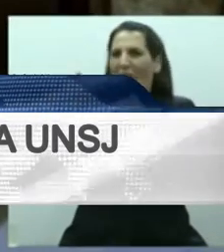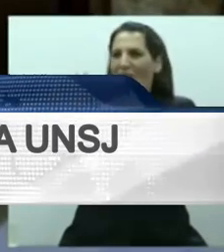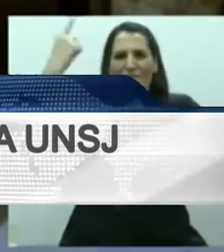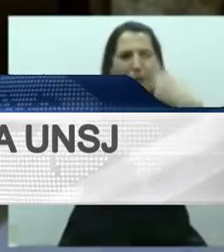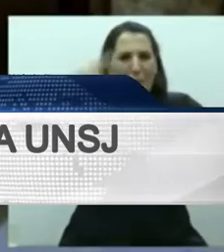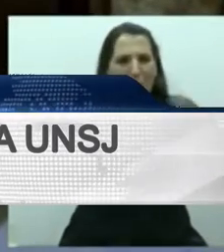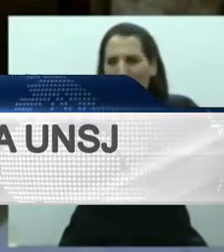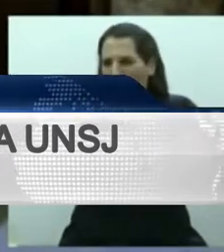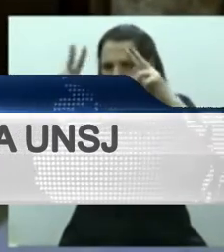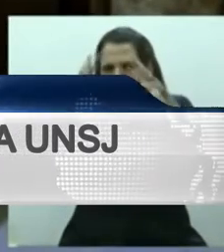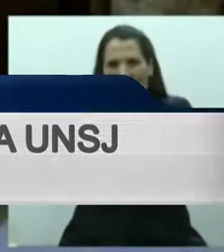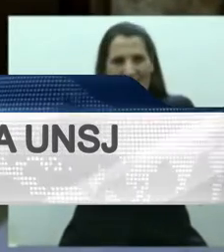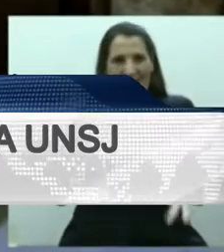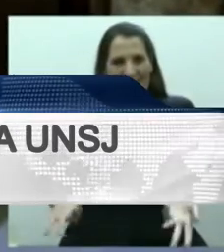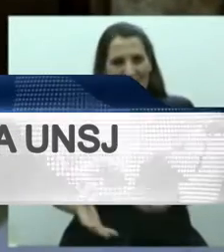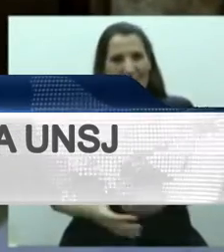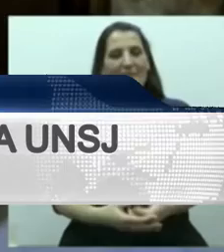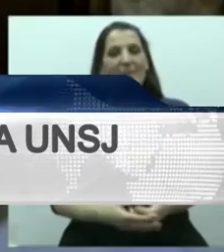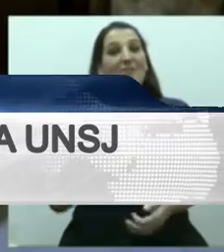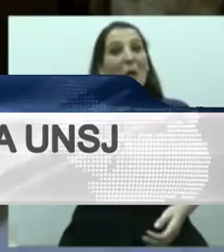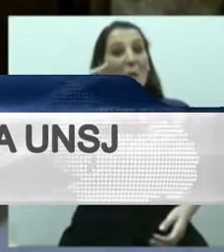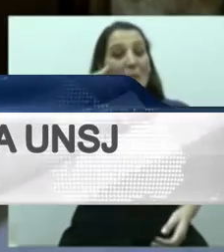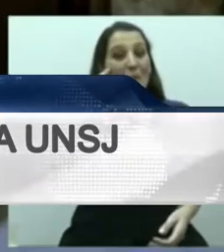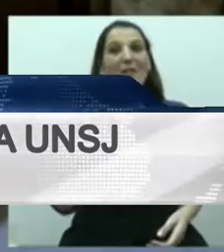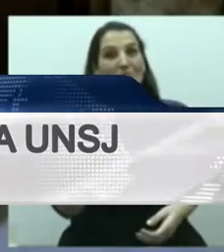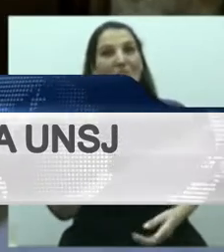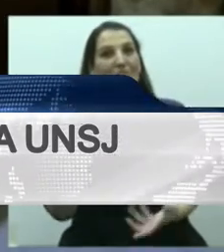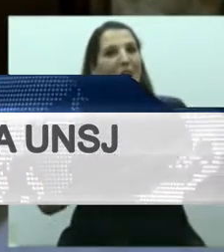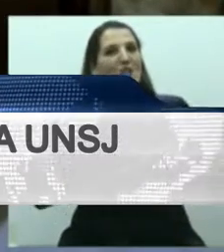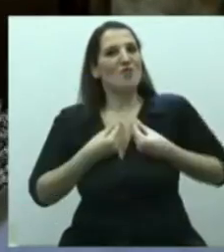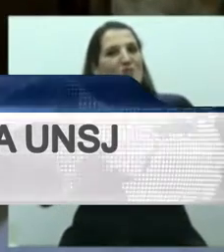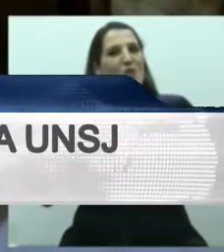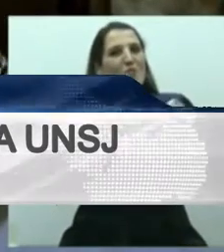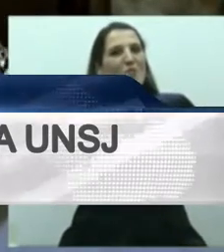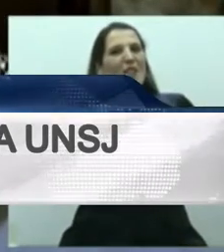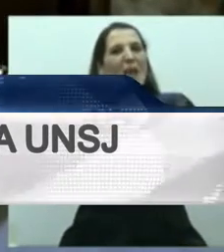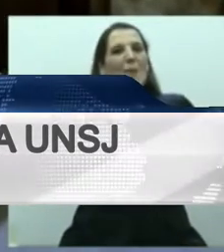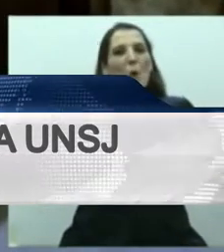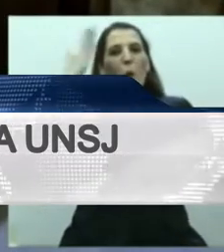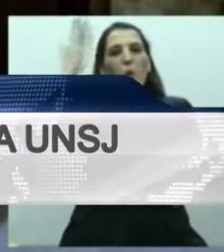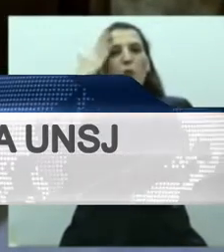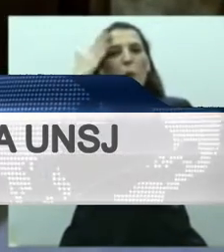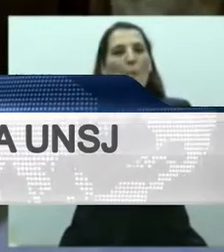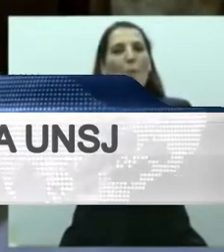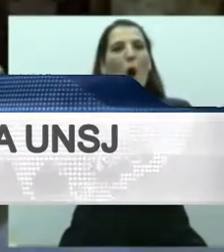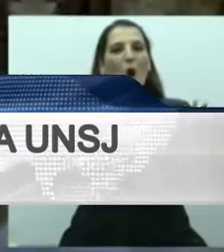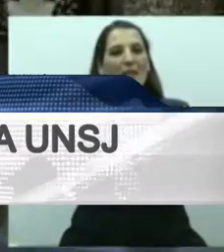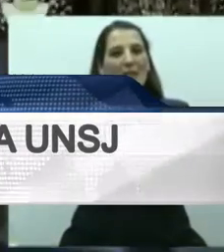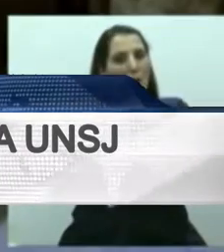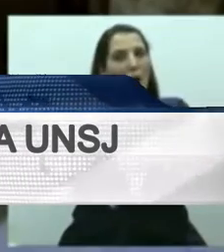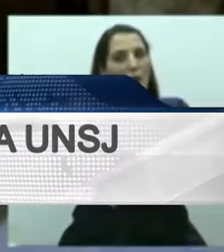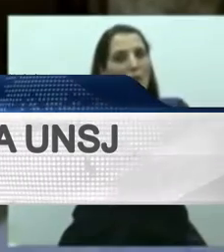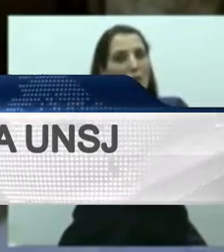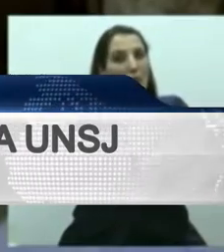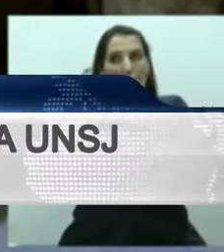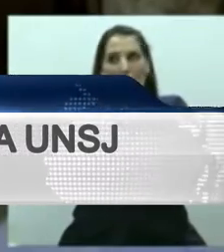universitarios. Así que yo espero lo mejor, y lo mejor es que las elecciones prontamente se hagan. Que la universidad no pierda el nivel